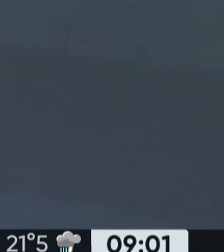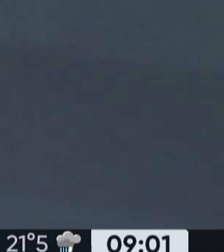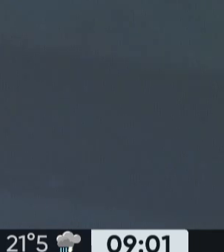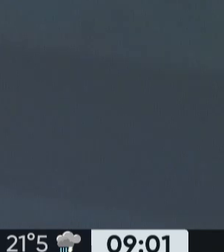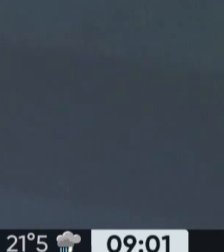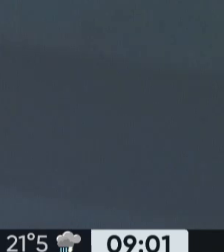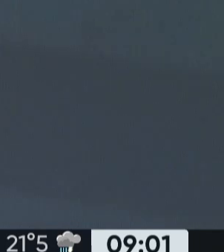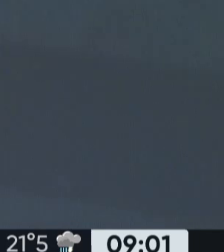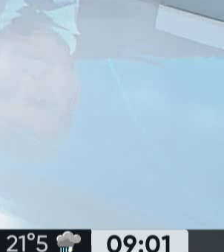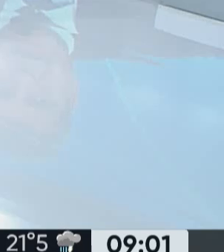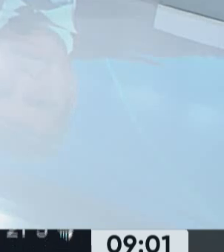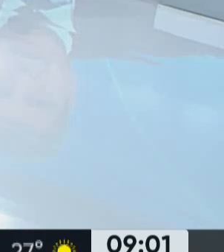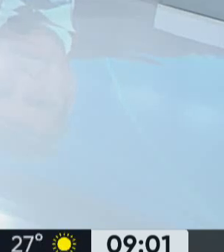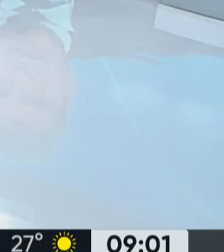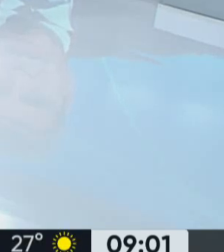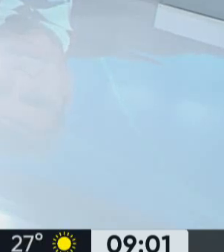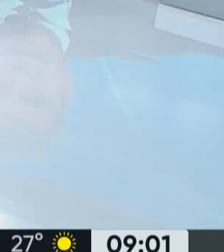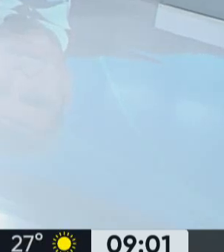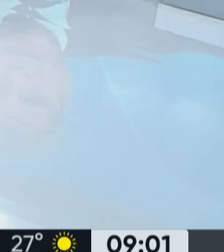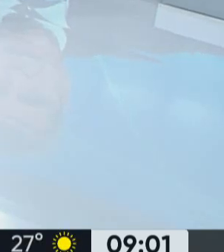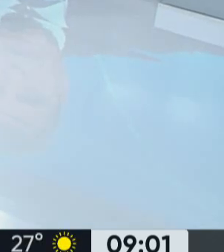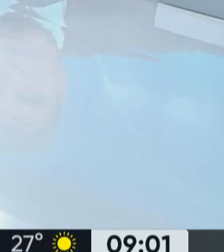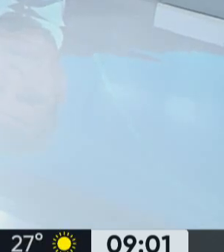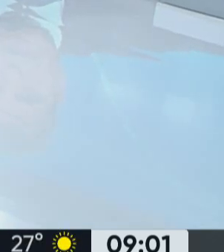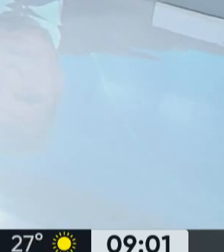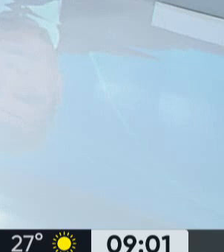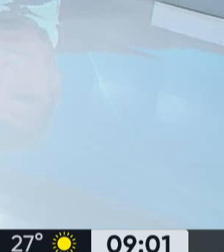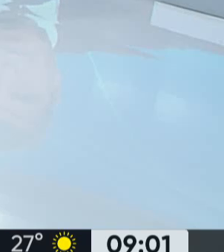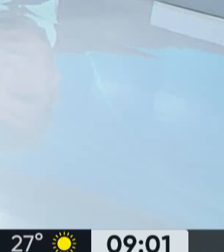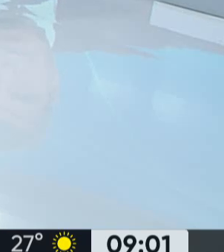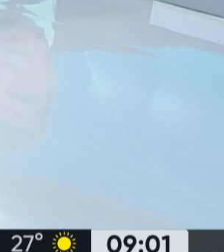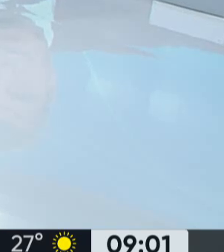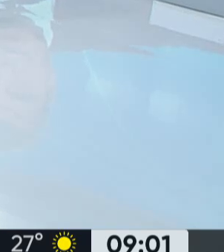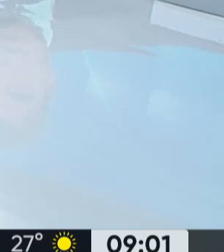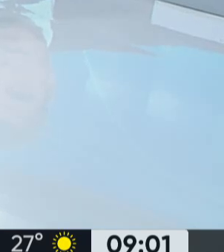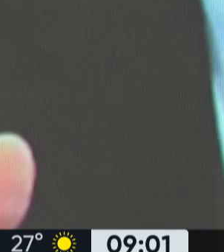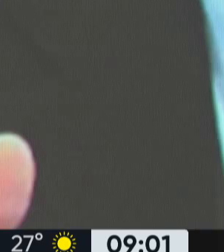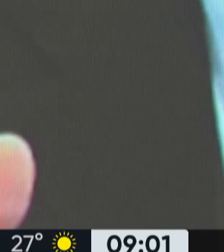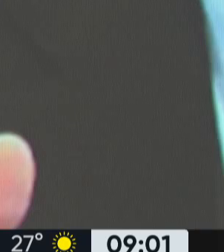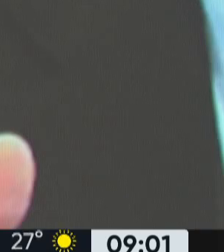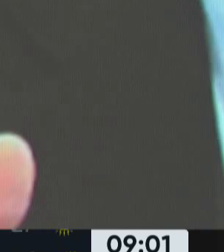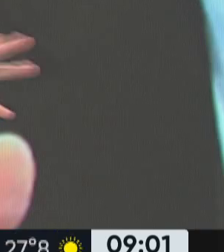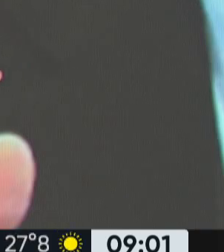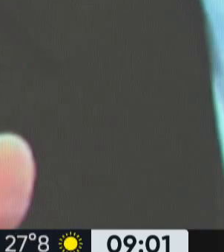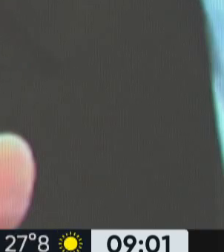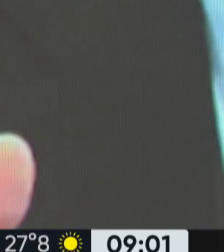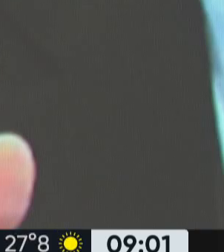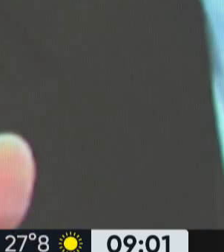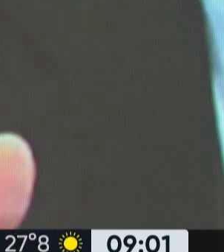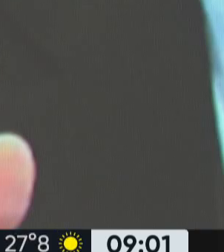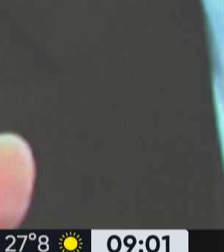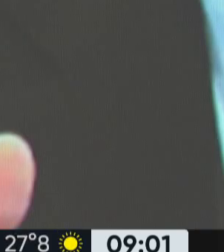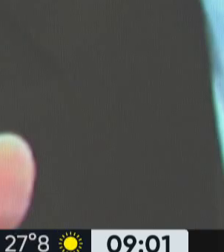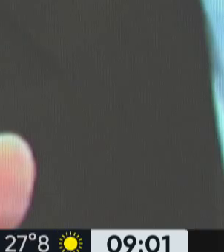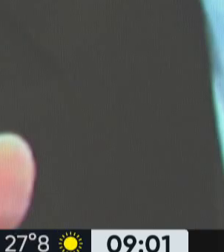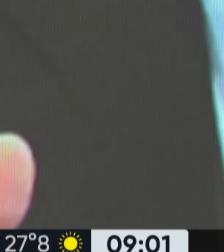Lomagno tiene toda la información. Nasa, ¿de qué se trata? Para entenderlo llanamente, a ver. A ver, Silvi, ¿qué es lo que se está investigando? El viernes pasado,